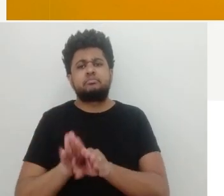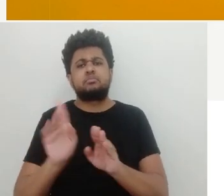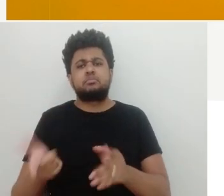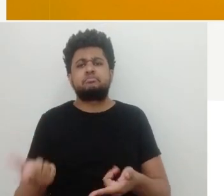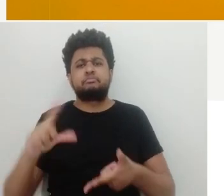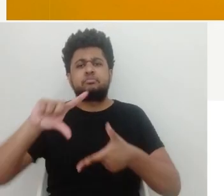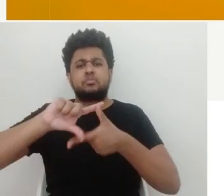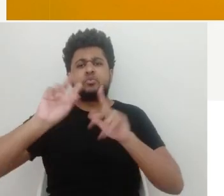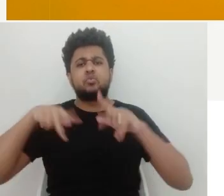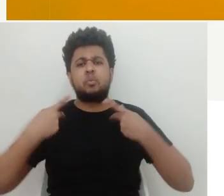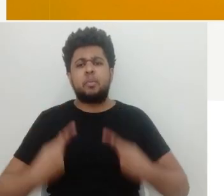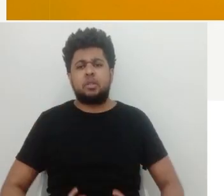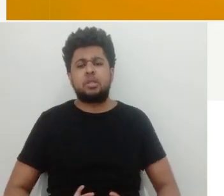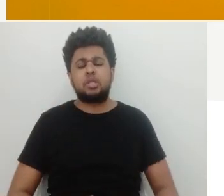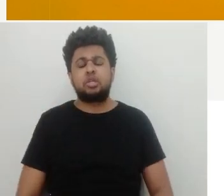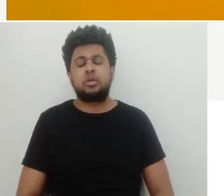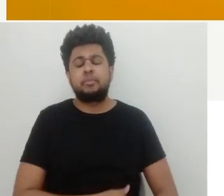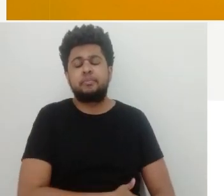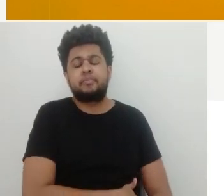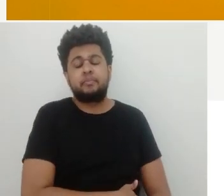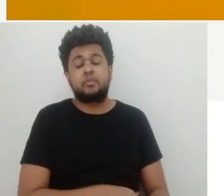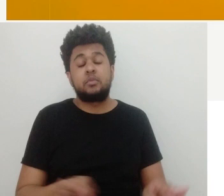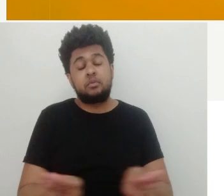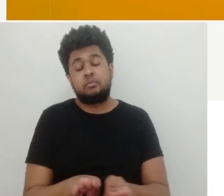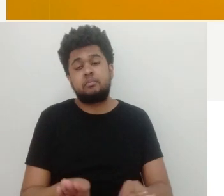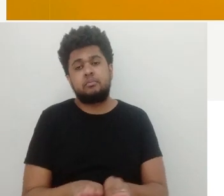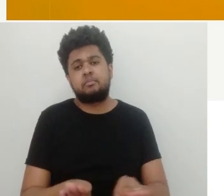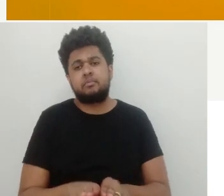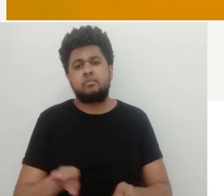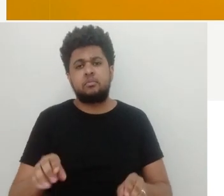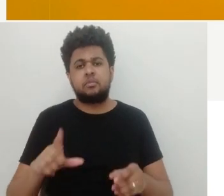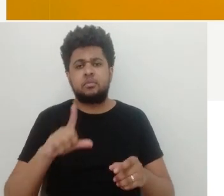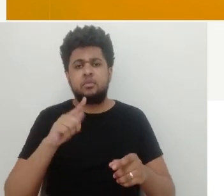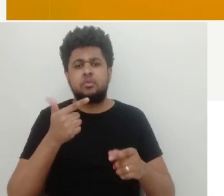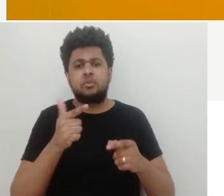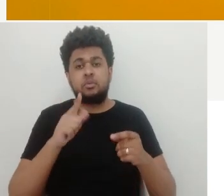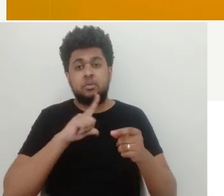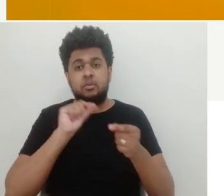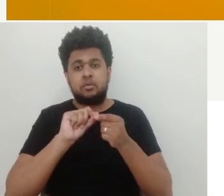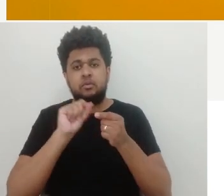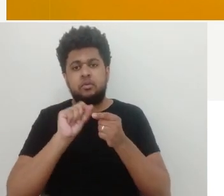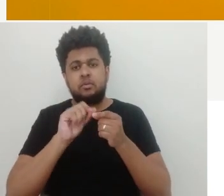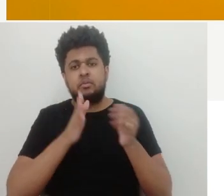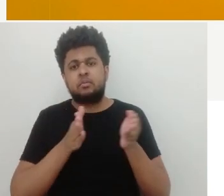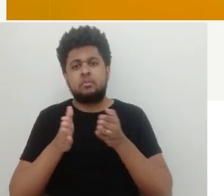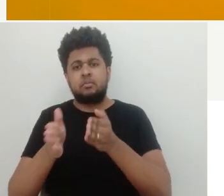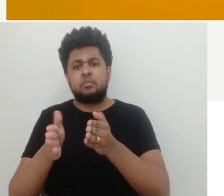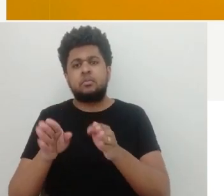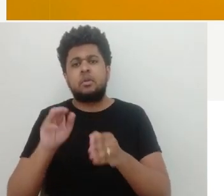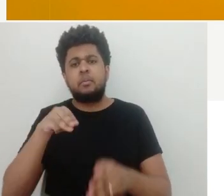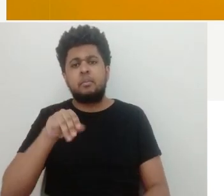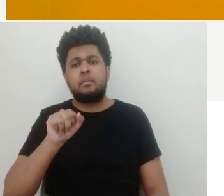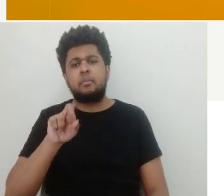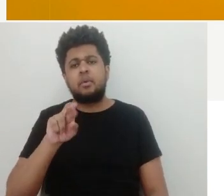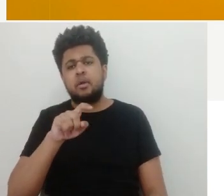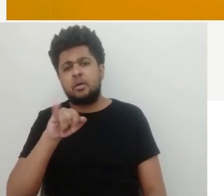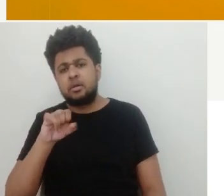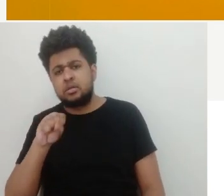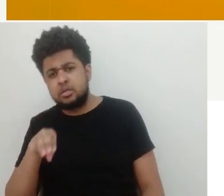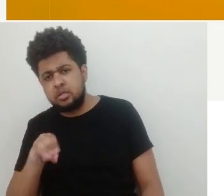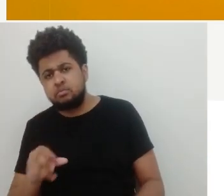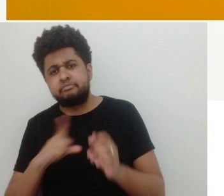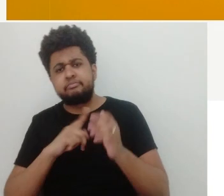al determinismo economicista avanzado por el marxismo, que planteaba la cultura como un mero reflejo de la estructura